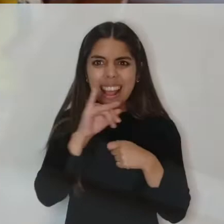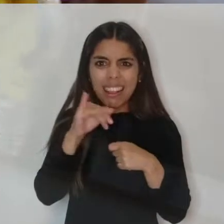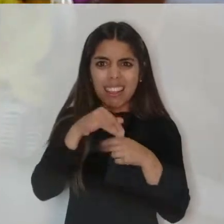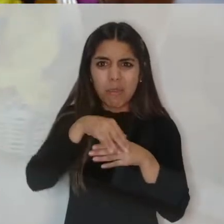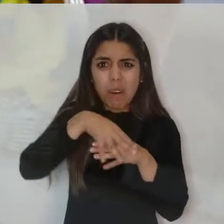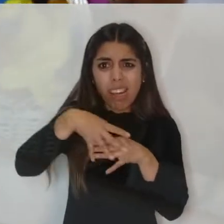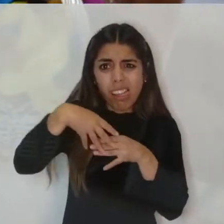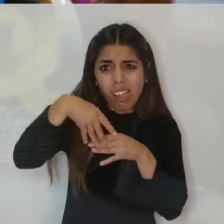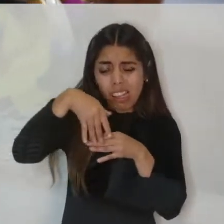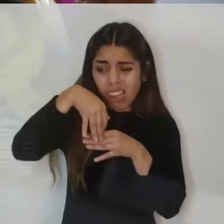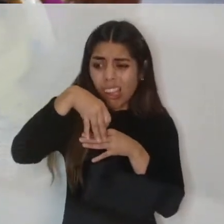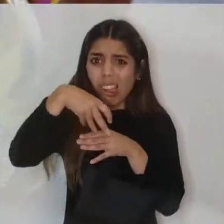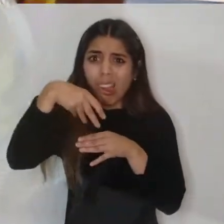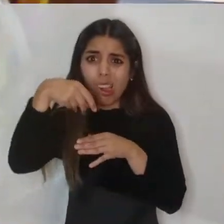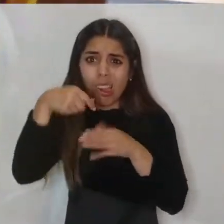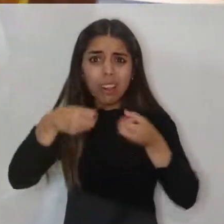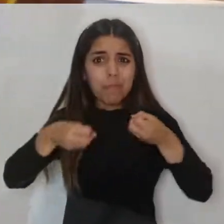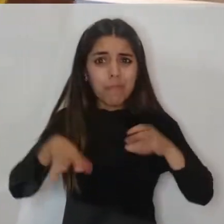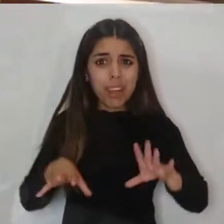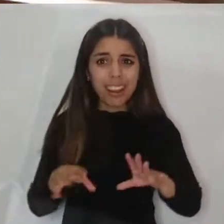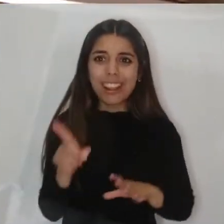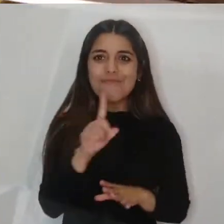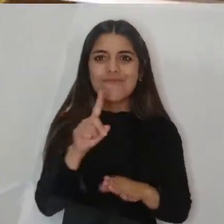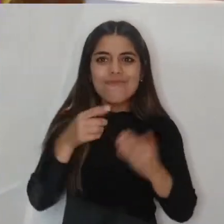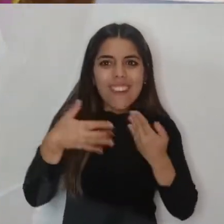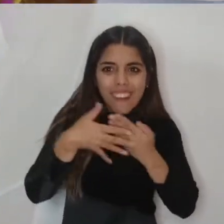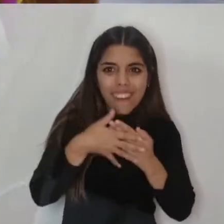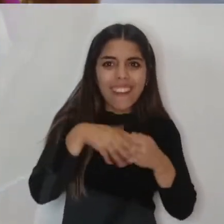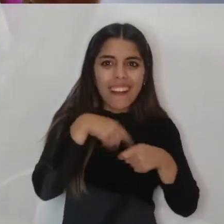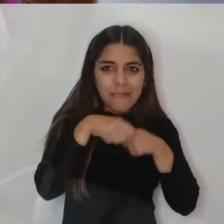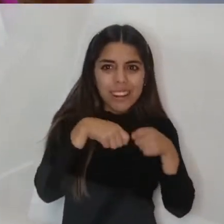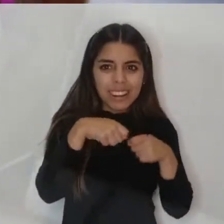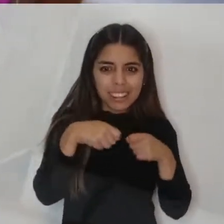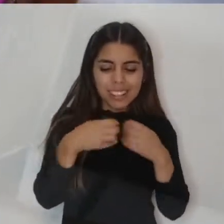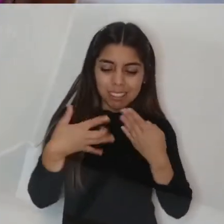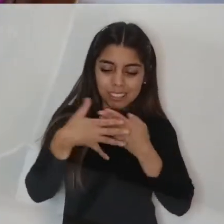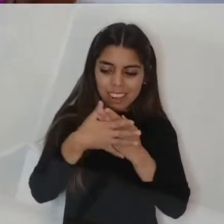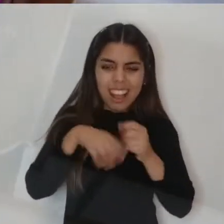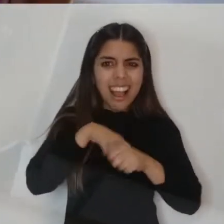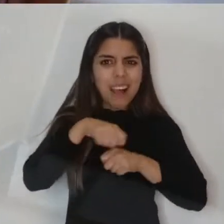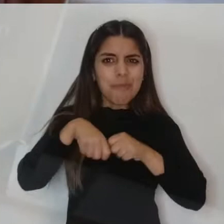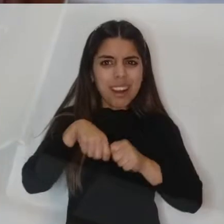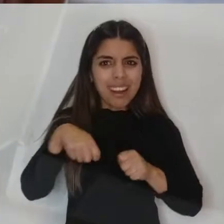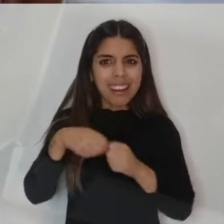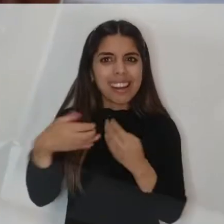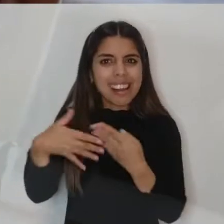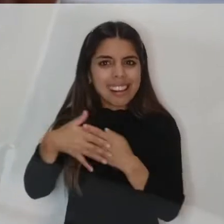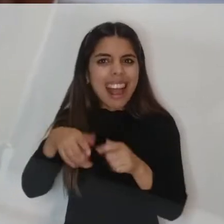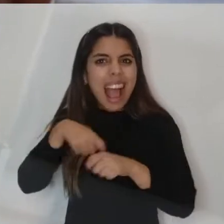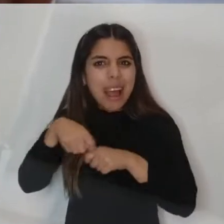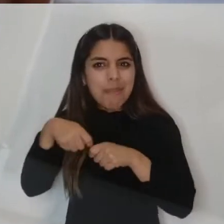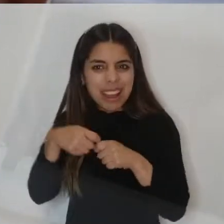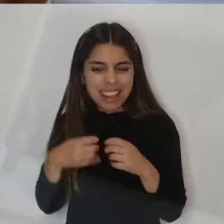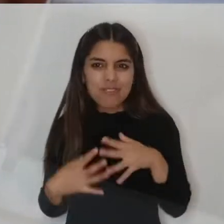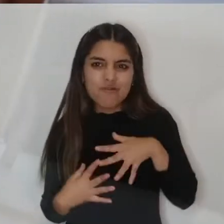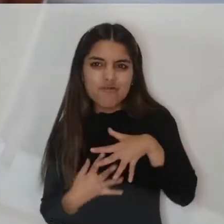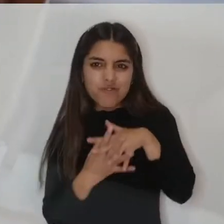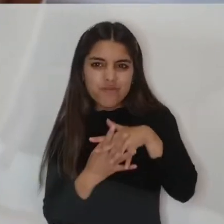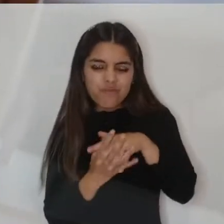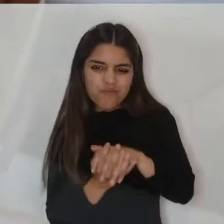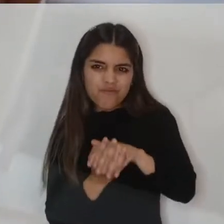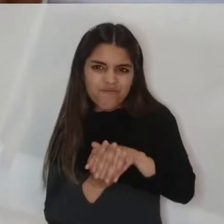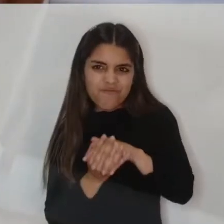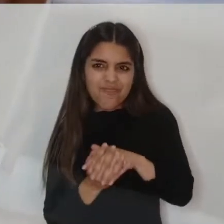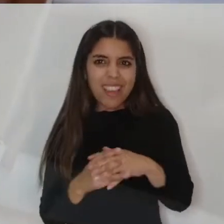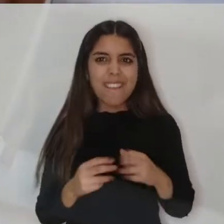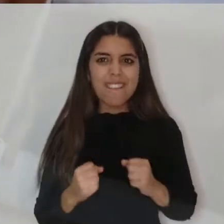como en un solo el dipe. Claro, como que cierra una costura. Sí, école, sí,